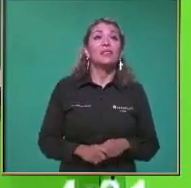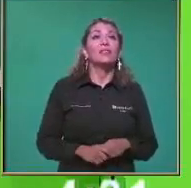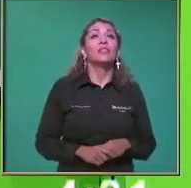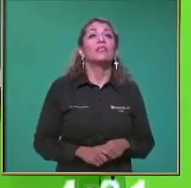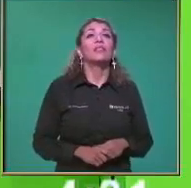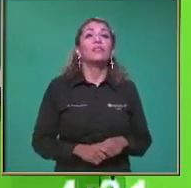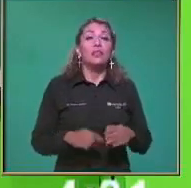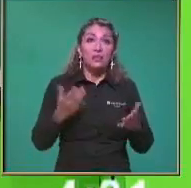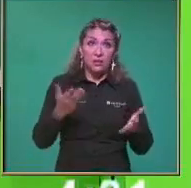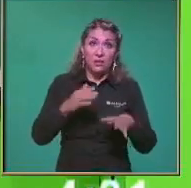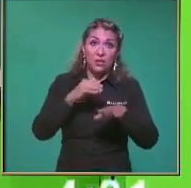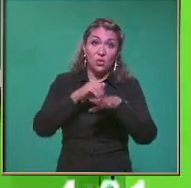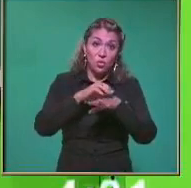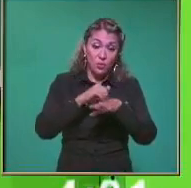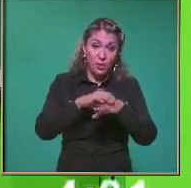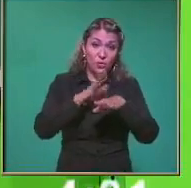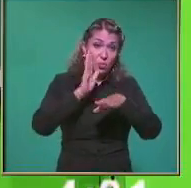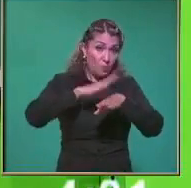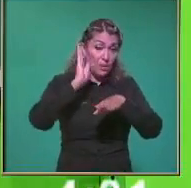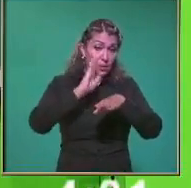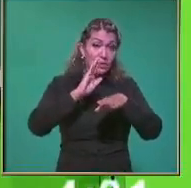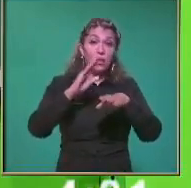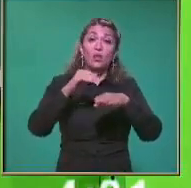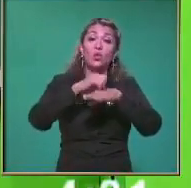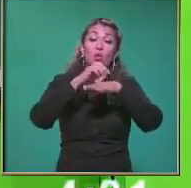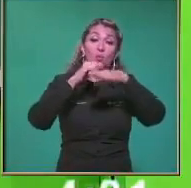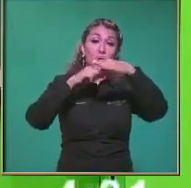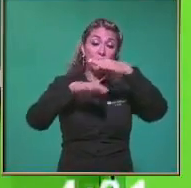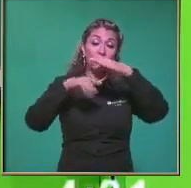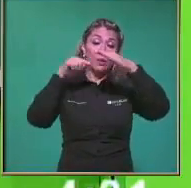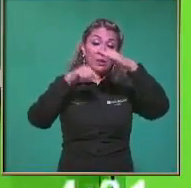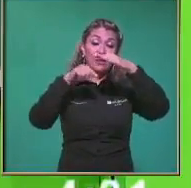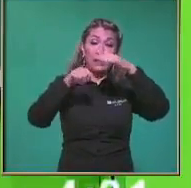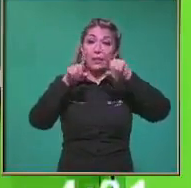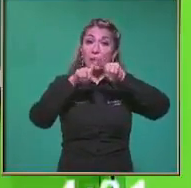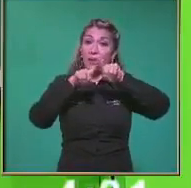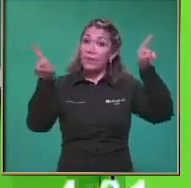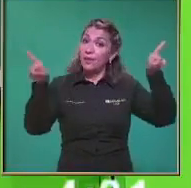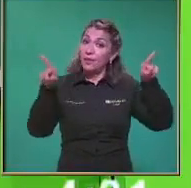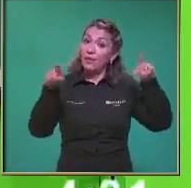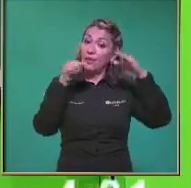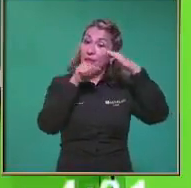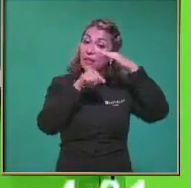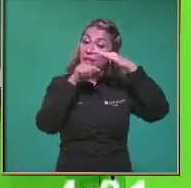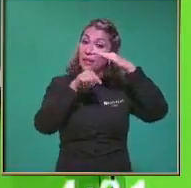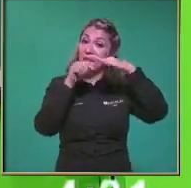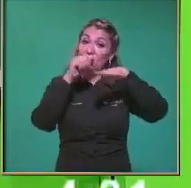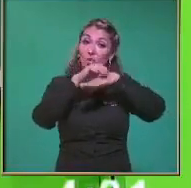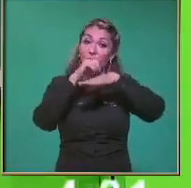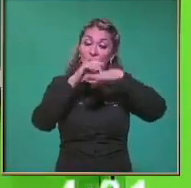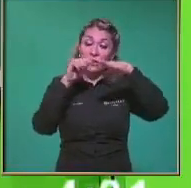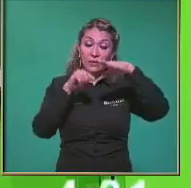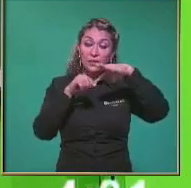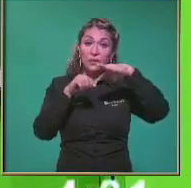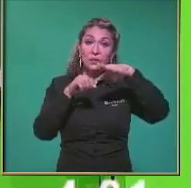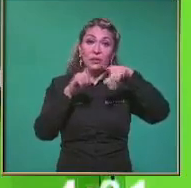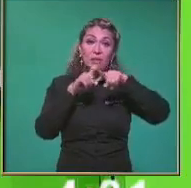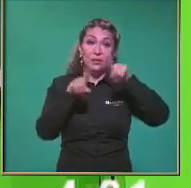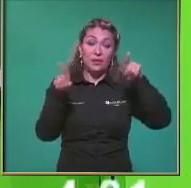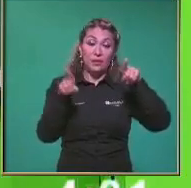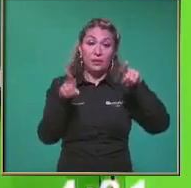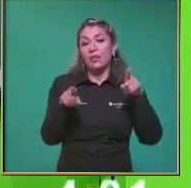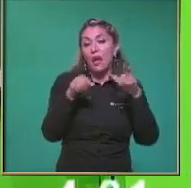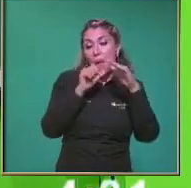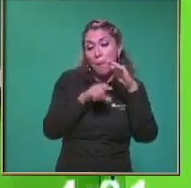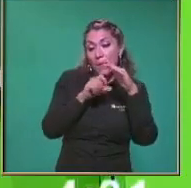fraccionarios que tienen diferente denominador. ¡Qué horror, maestra! Cuando tienen el mismo denominador es bien fácil porque nomás sumo el